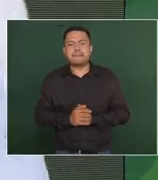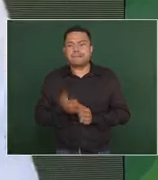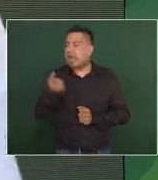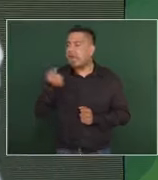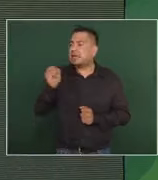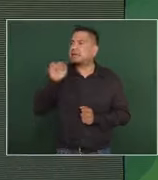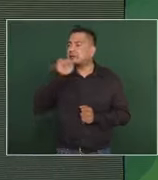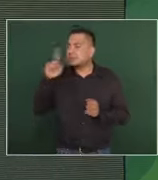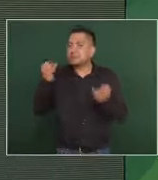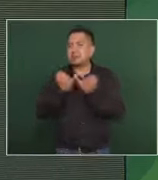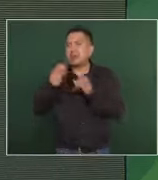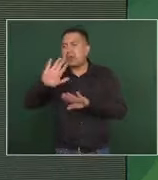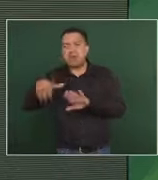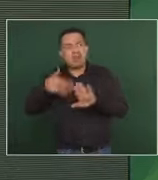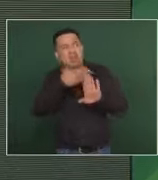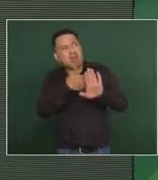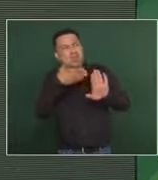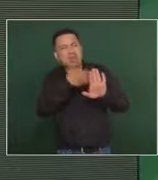¿Así trataba